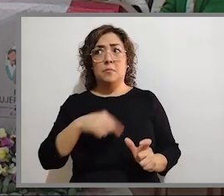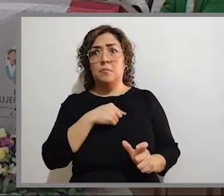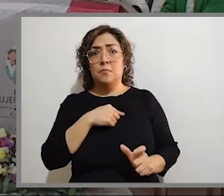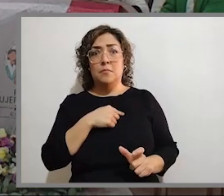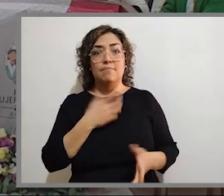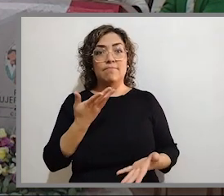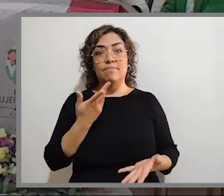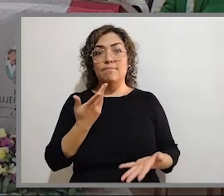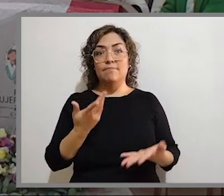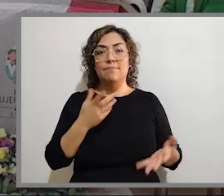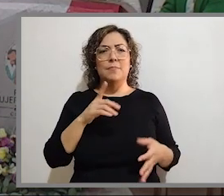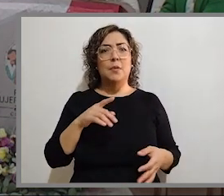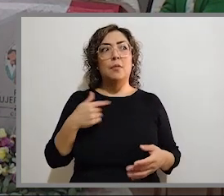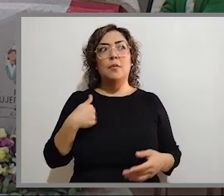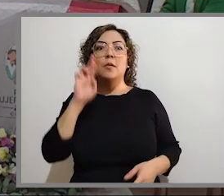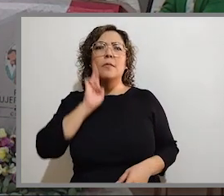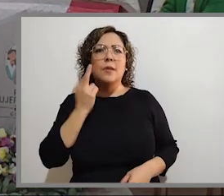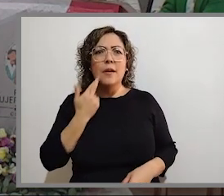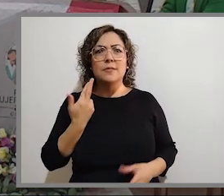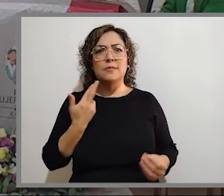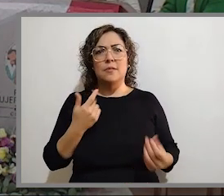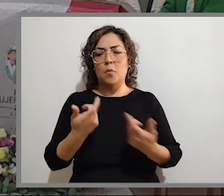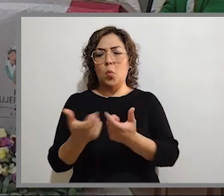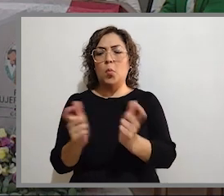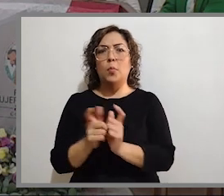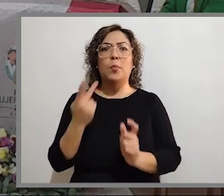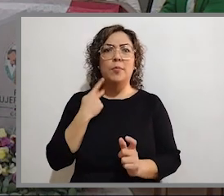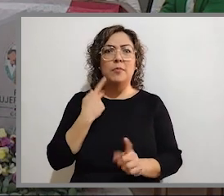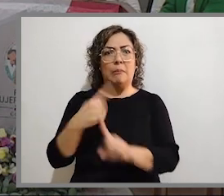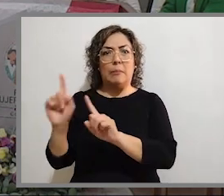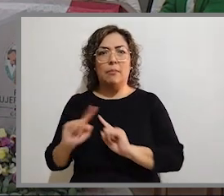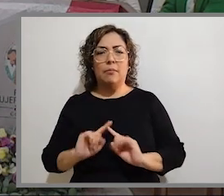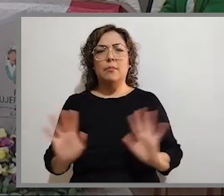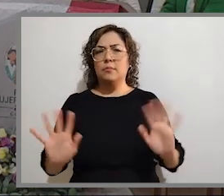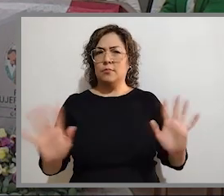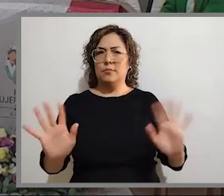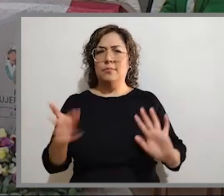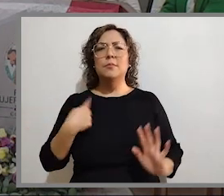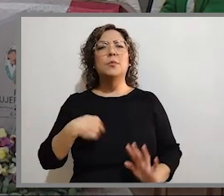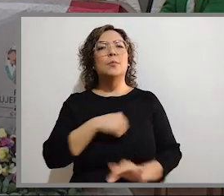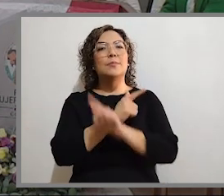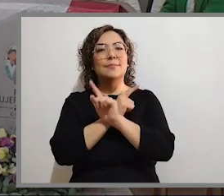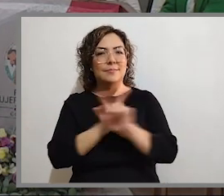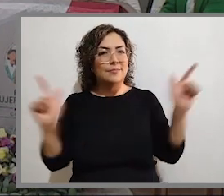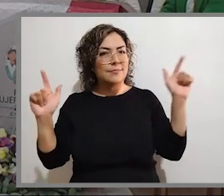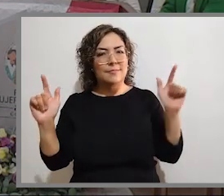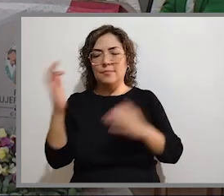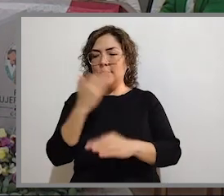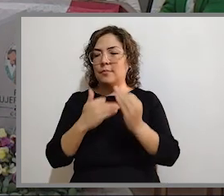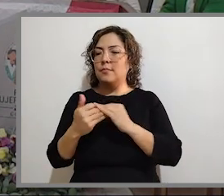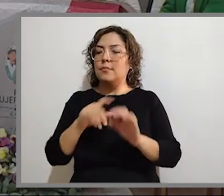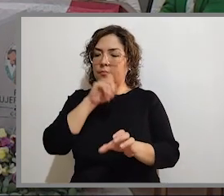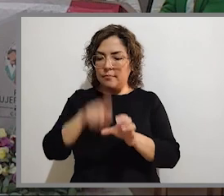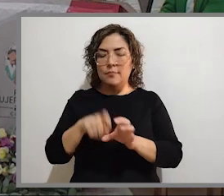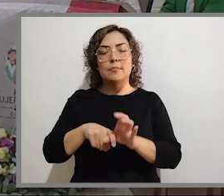que importa es que son mujeres, somos mujeres y ya llegaron y ya están como electas. Para que puedan correr la